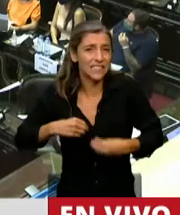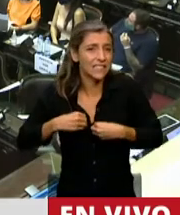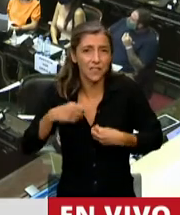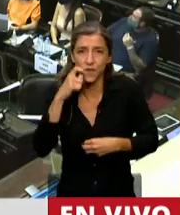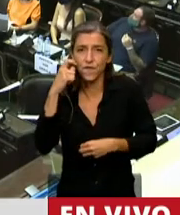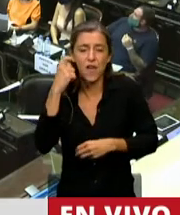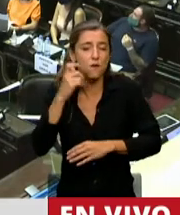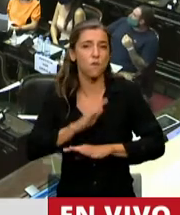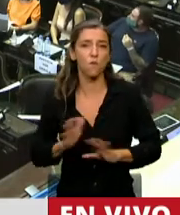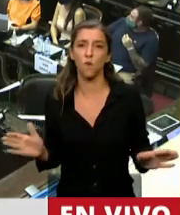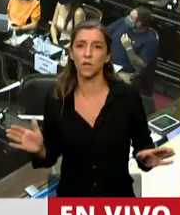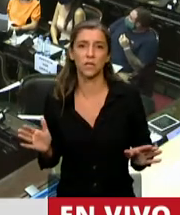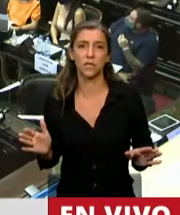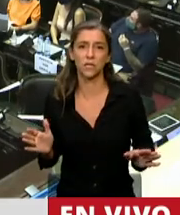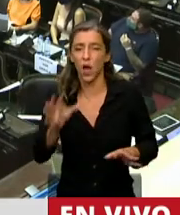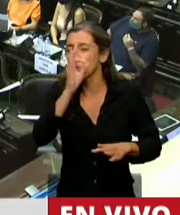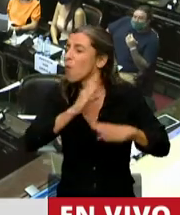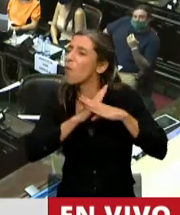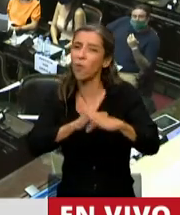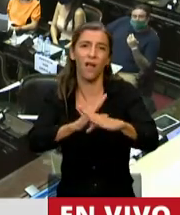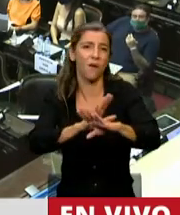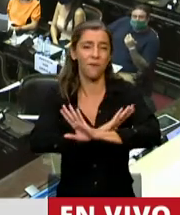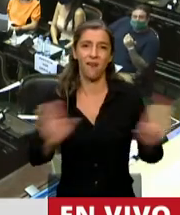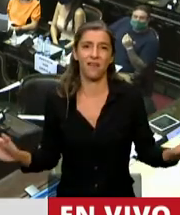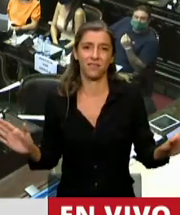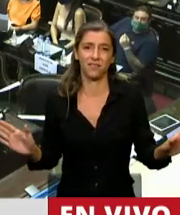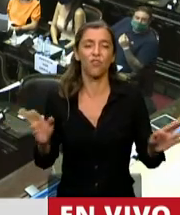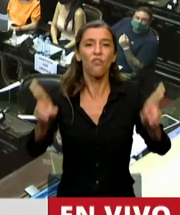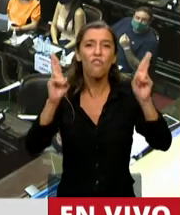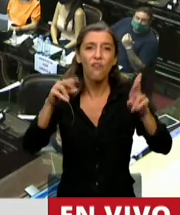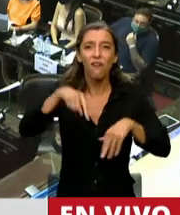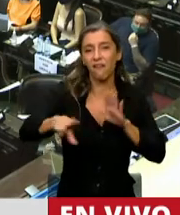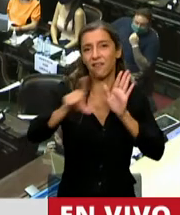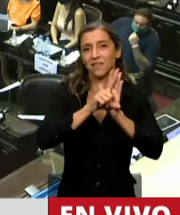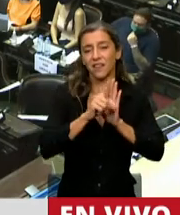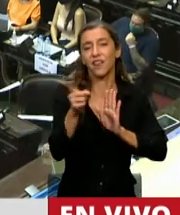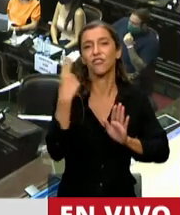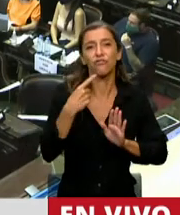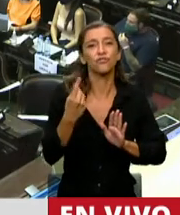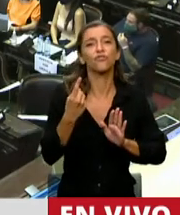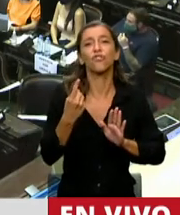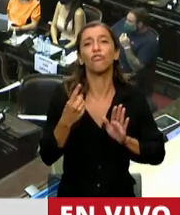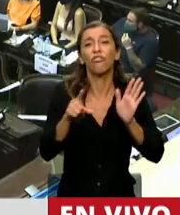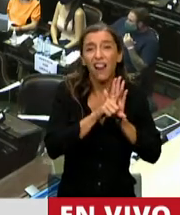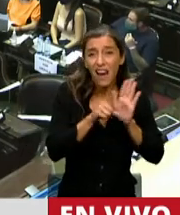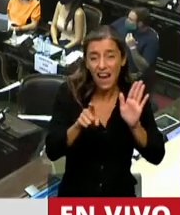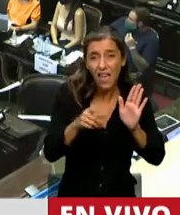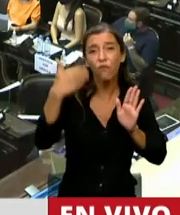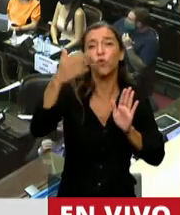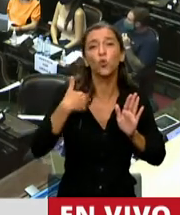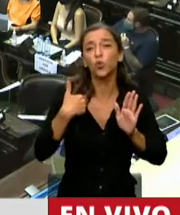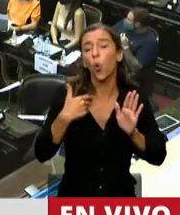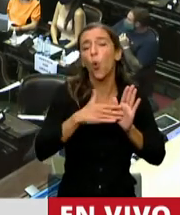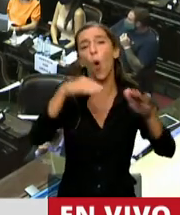decirlo, nunca más a un endeudamiento, y ojalá que esta ley nunca tengamos que hacer uso porque no